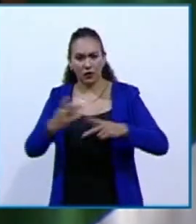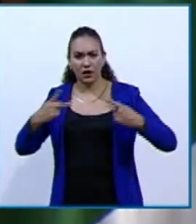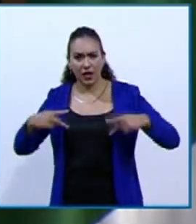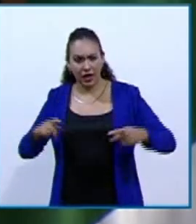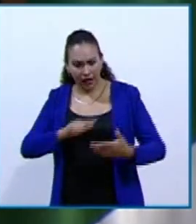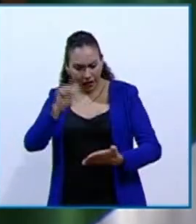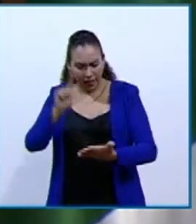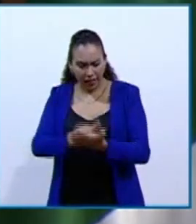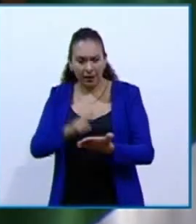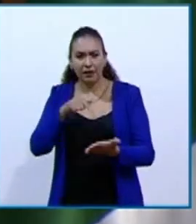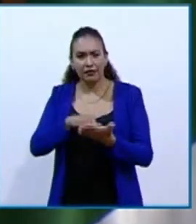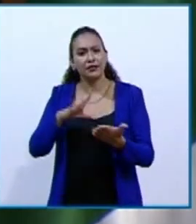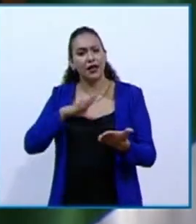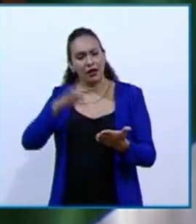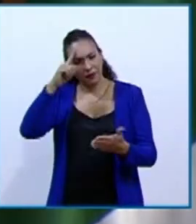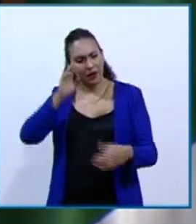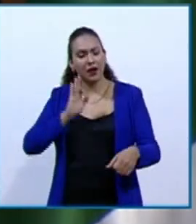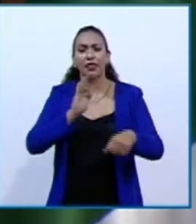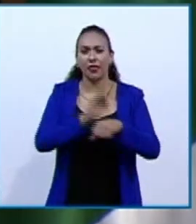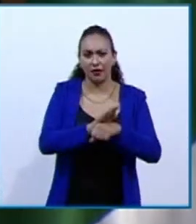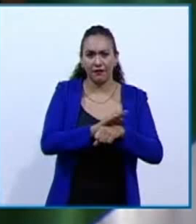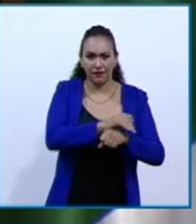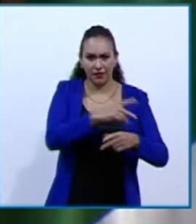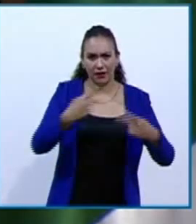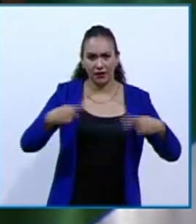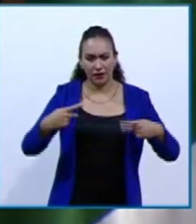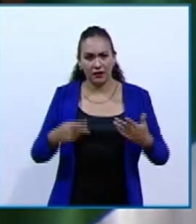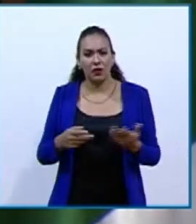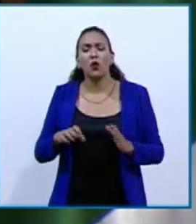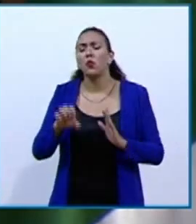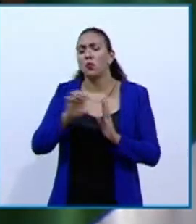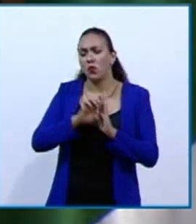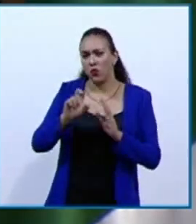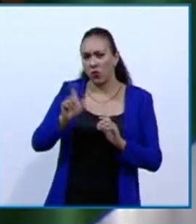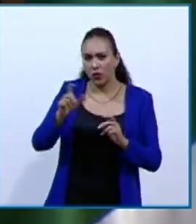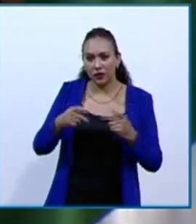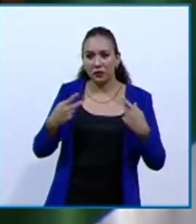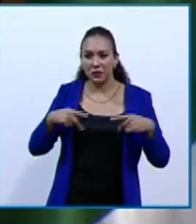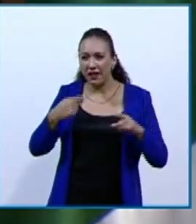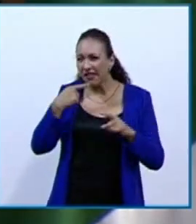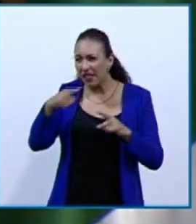solo contra leyes, los precedentes de amparo en los actos jurídicos